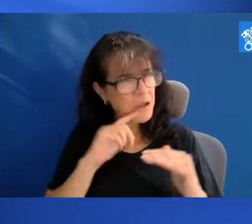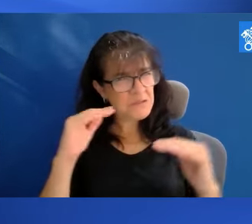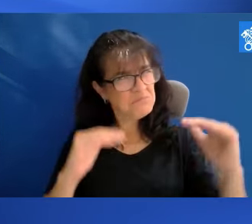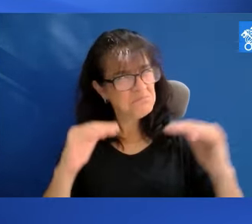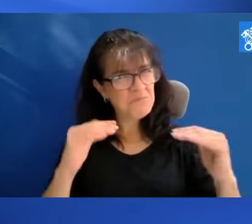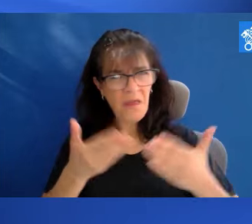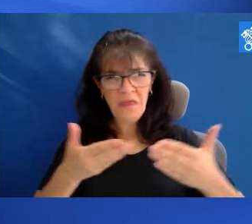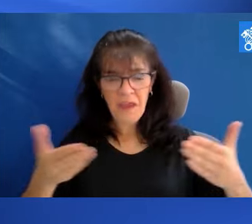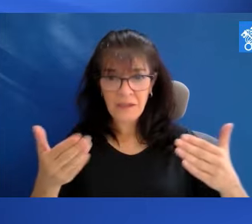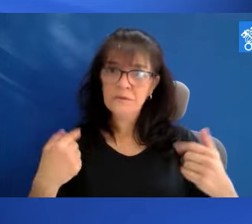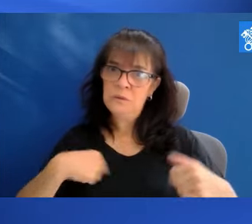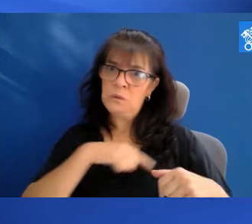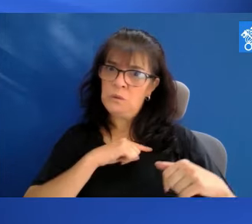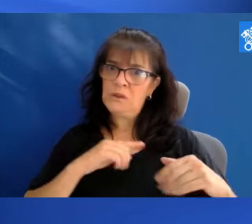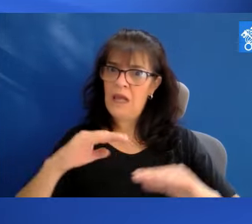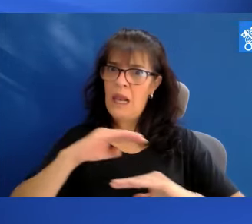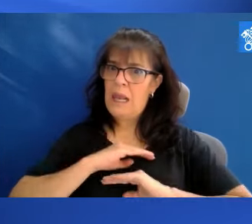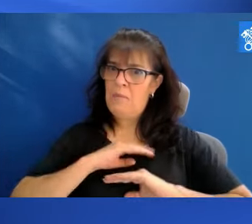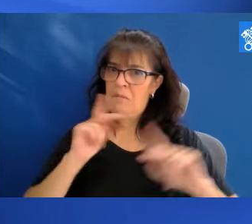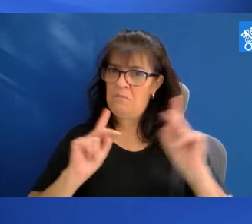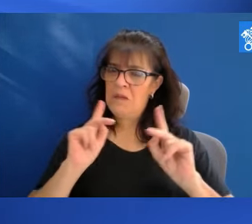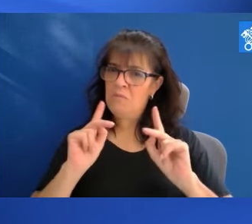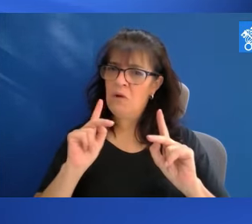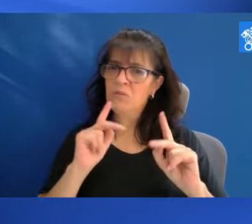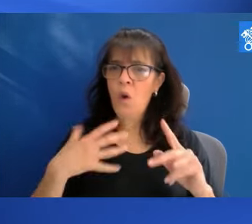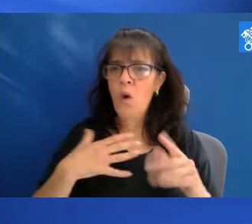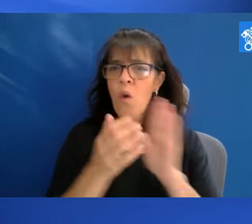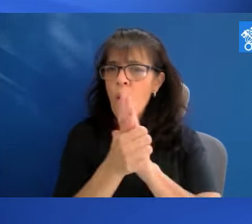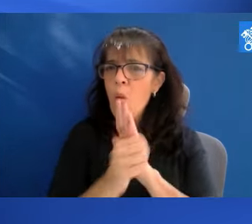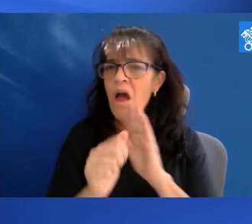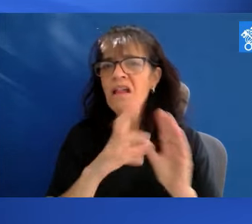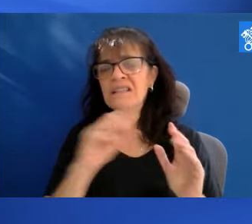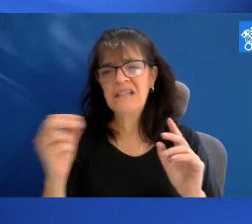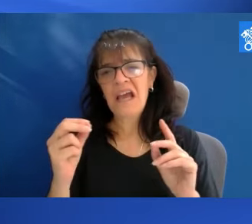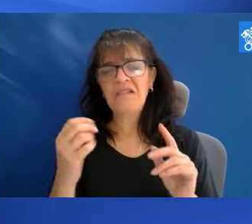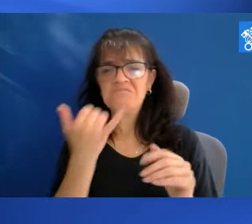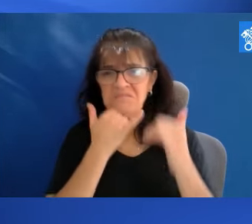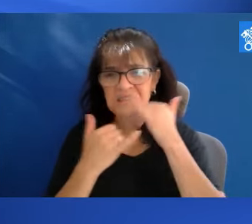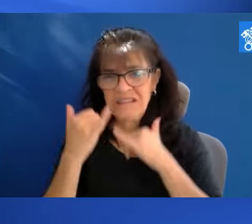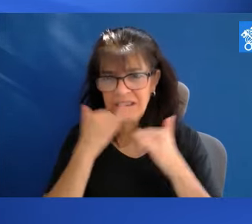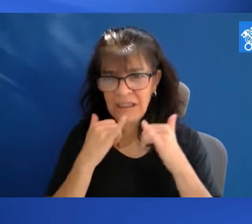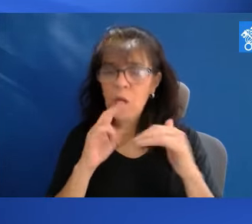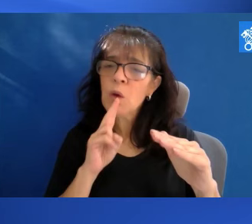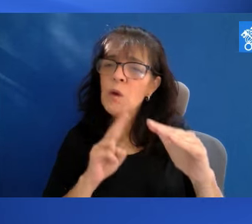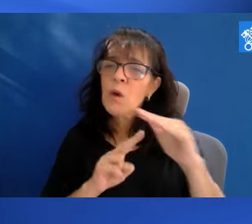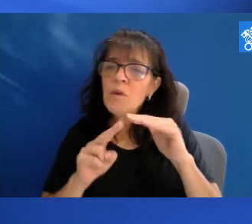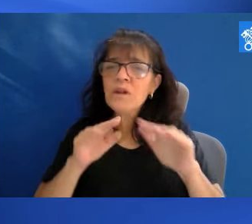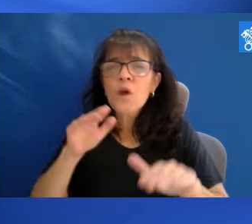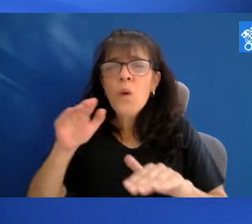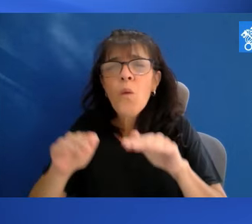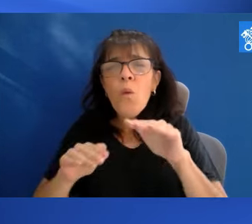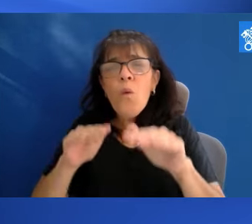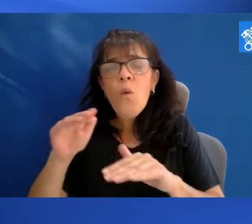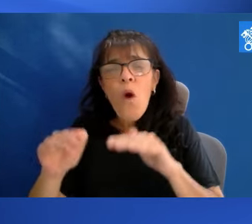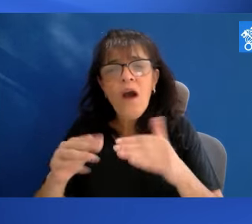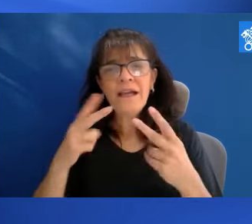pero limitadas, con cualidades y defectos. Humildad es andar en la verdad, decía Santa